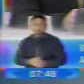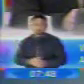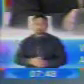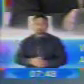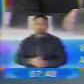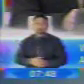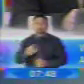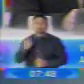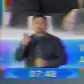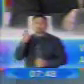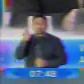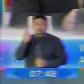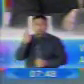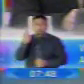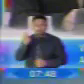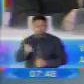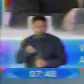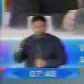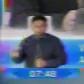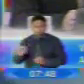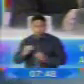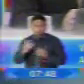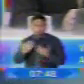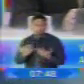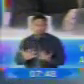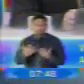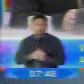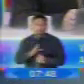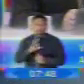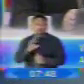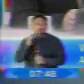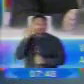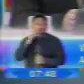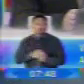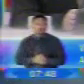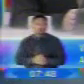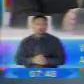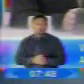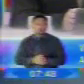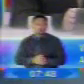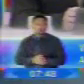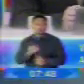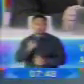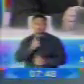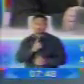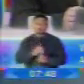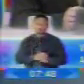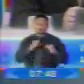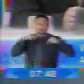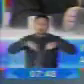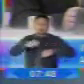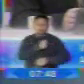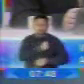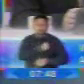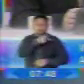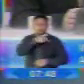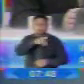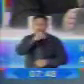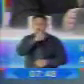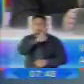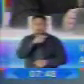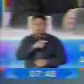dinero les entrega inmediatamente, ministro Velasco, o hay que esperar 90 días? No, en este caso, como decía, esto no pertenece al presupuesto general